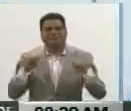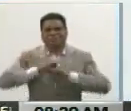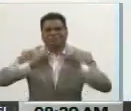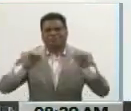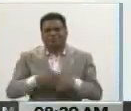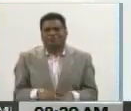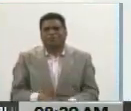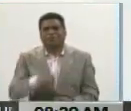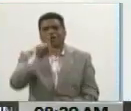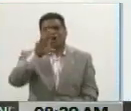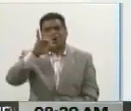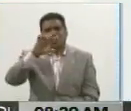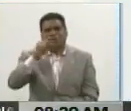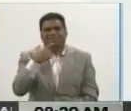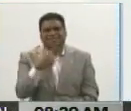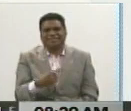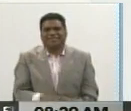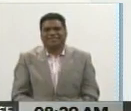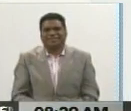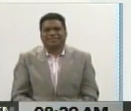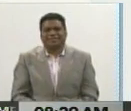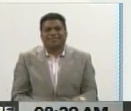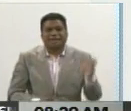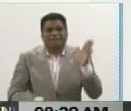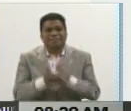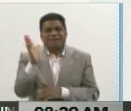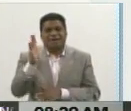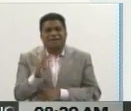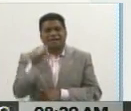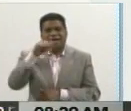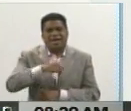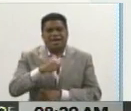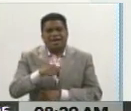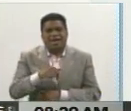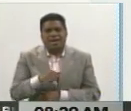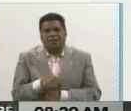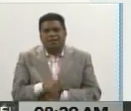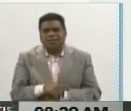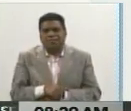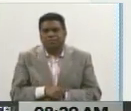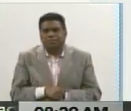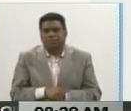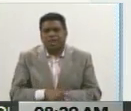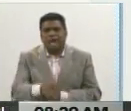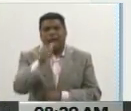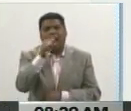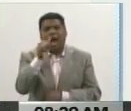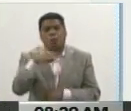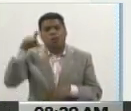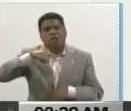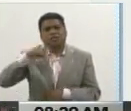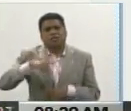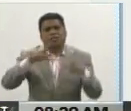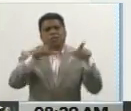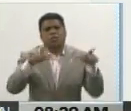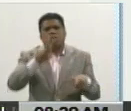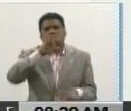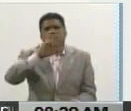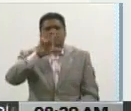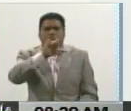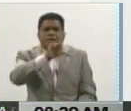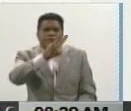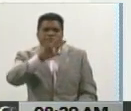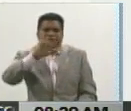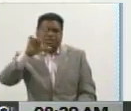Rivera nos dice que llegue a Villanueva Morán Lara naciente de agua. Uh-huh. Robert Querales, revisen